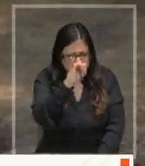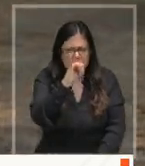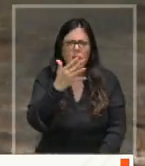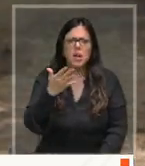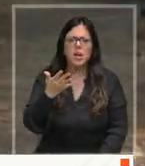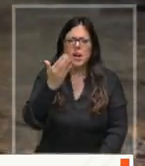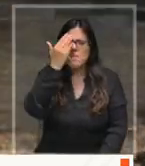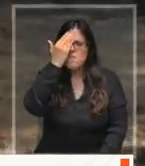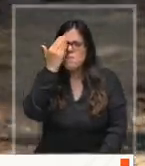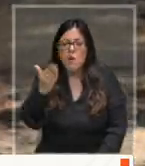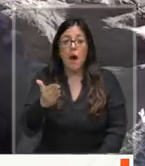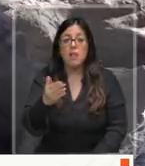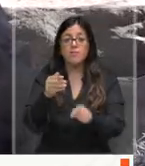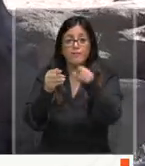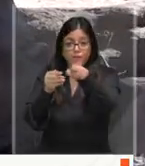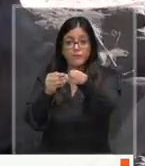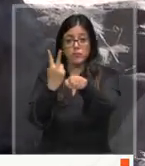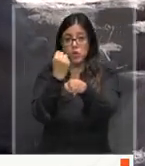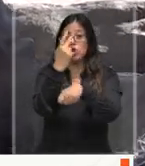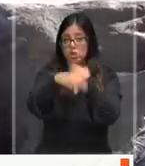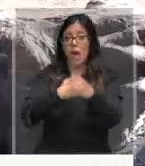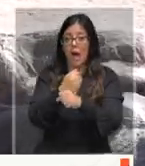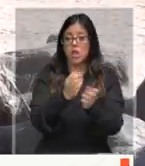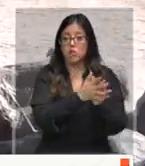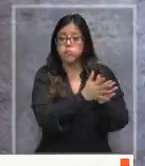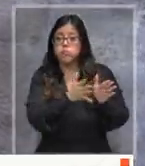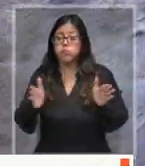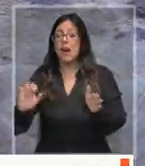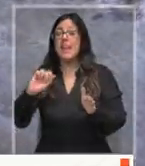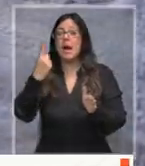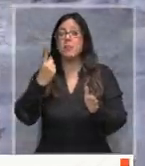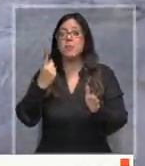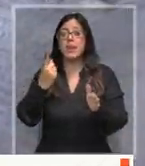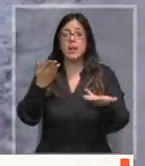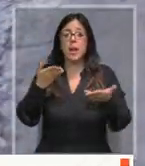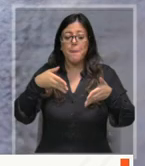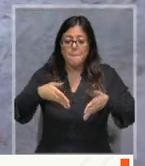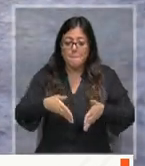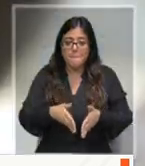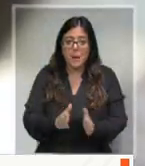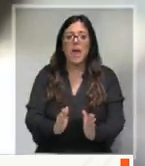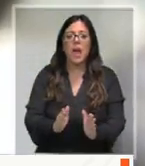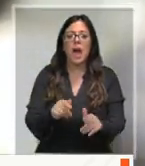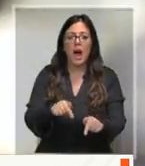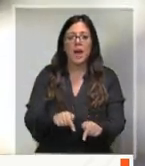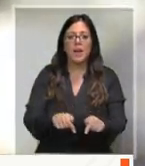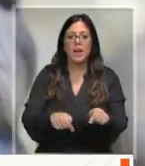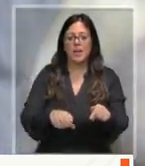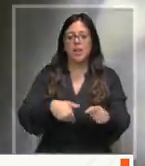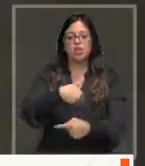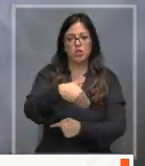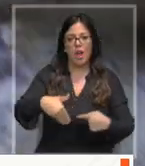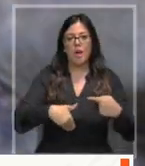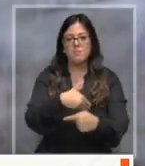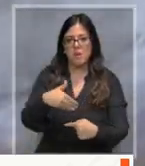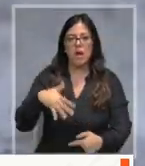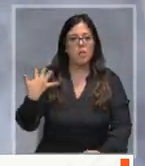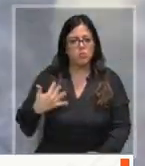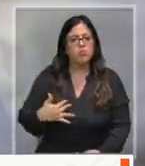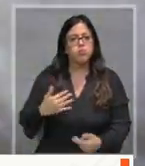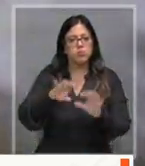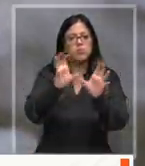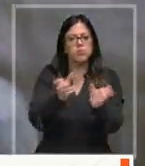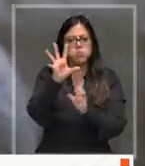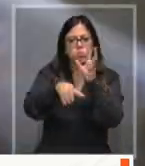esta rinoceronte de 12 años Fue la primera en dar a luz en Sudamérica y es toda una superestrella dentro del mundo animal pero hace unos meses su